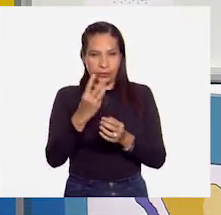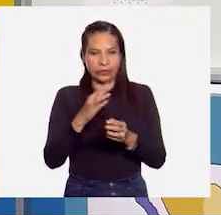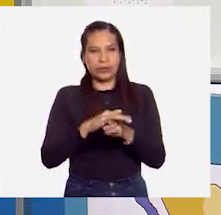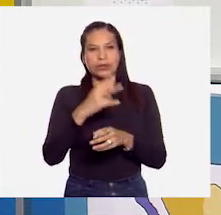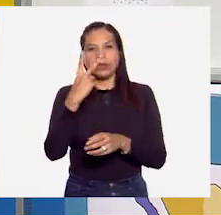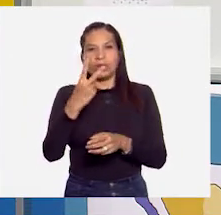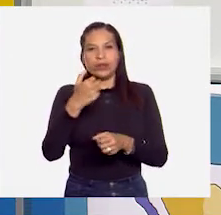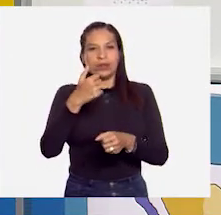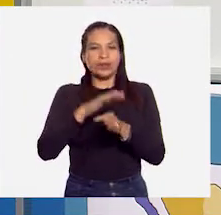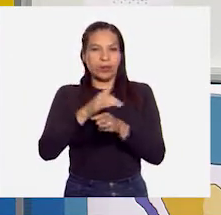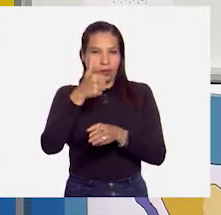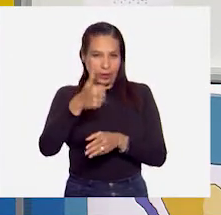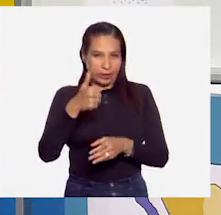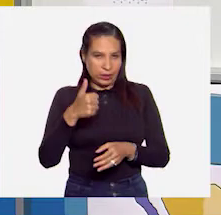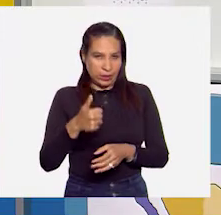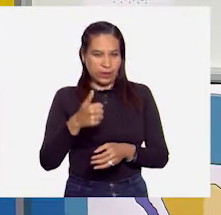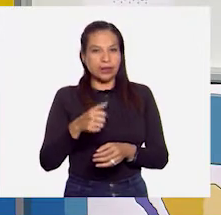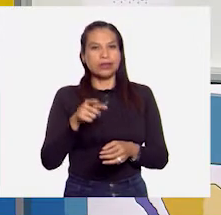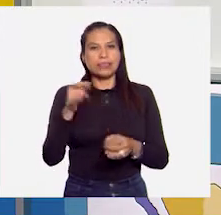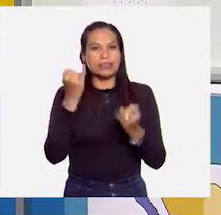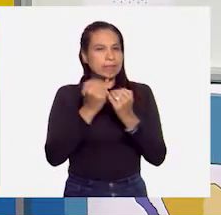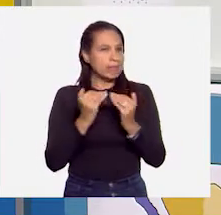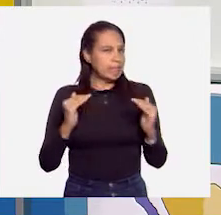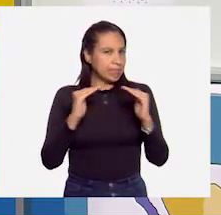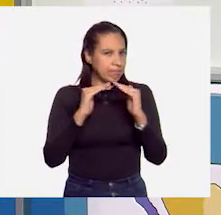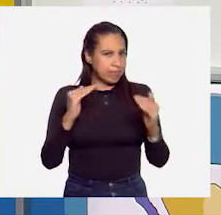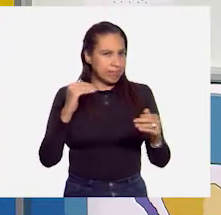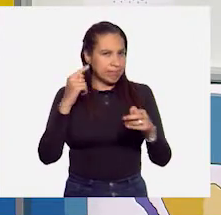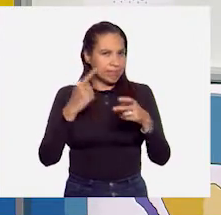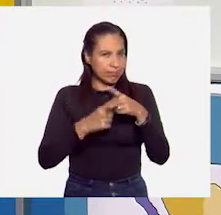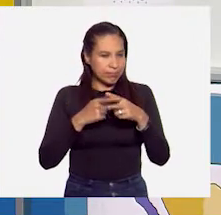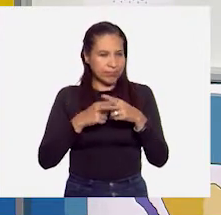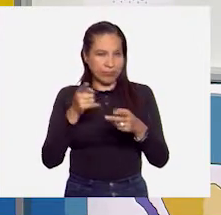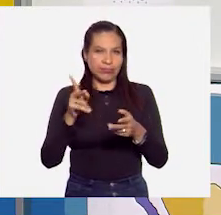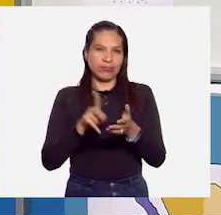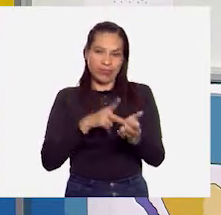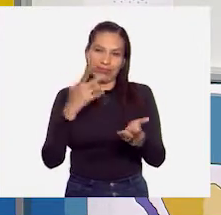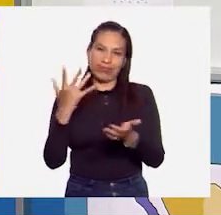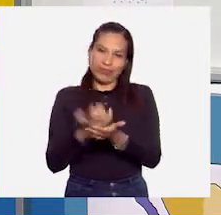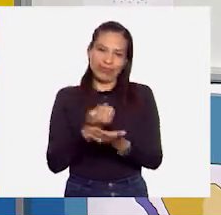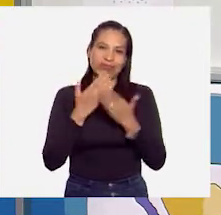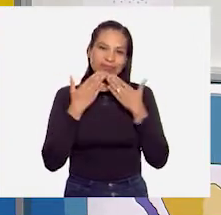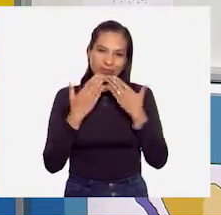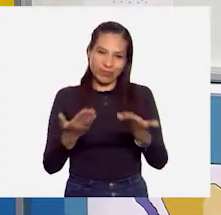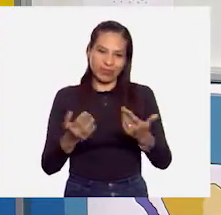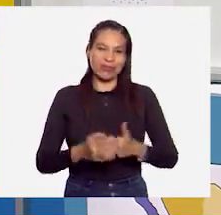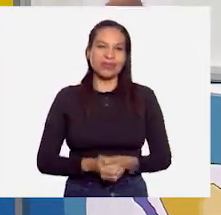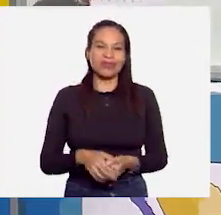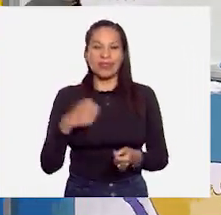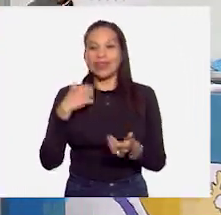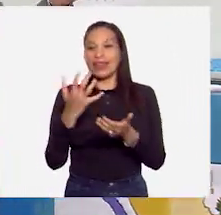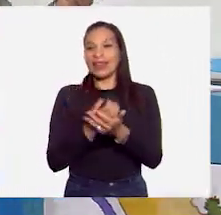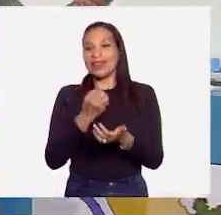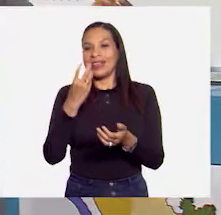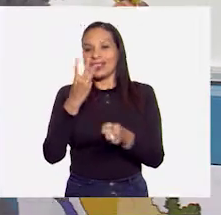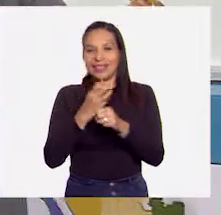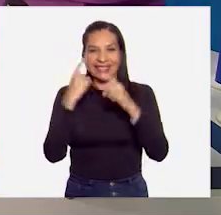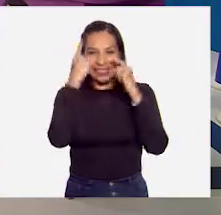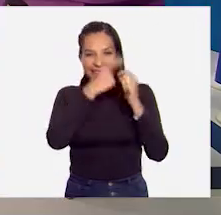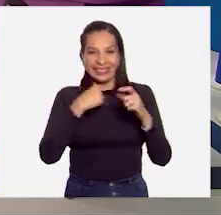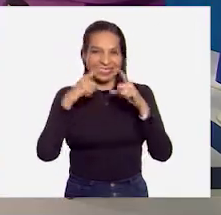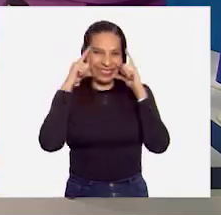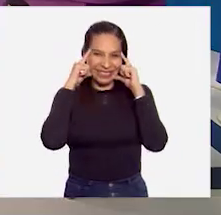1/3 y 2/6 son fracciones equivalentes. Y ganaste otra vez. ¡Ay, me gané mi tercera carita!